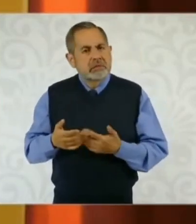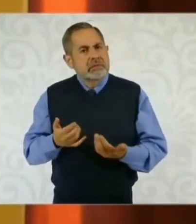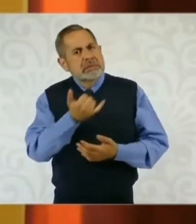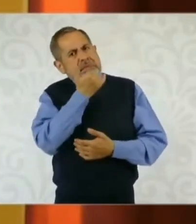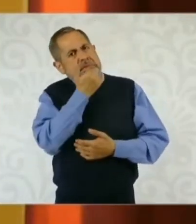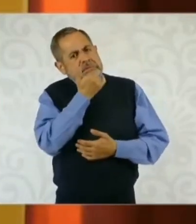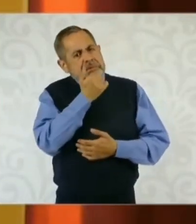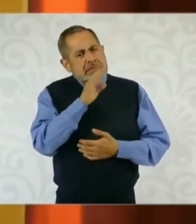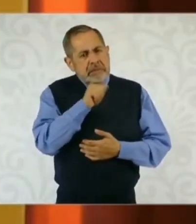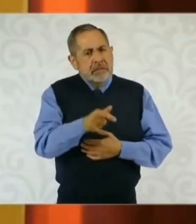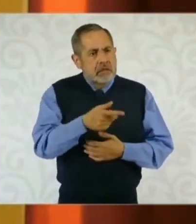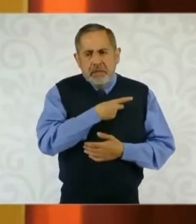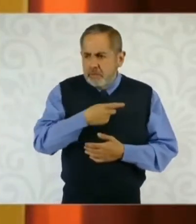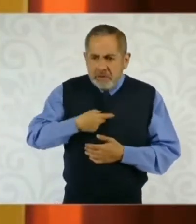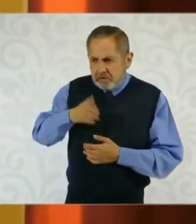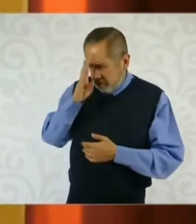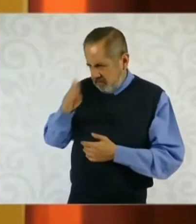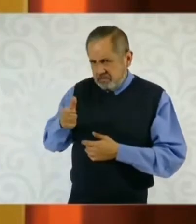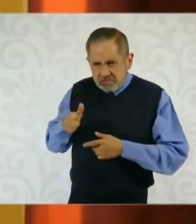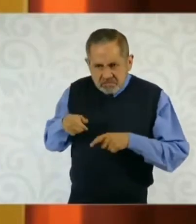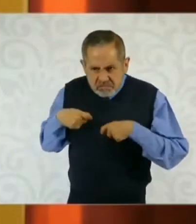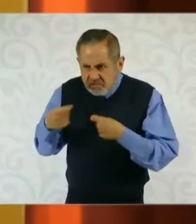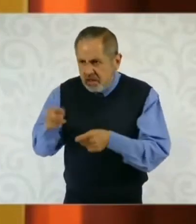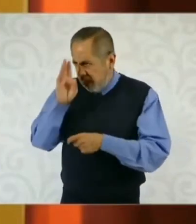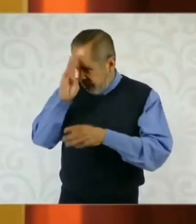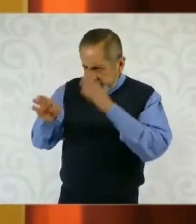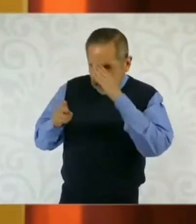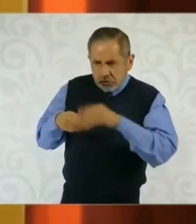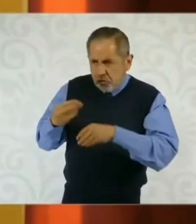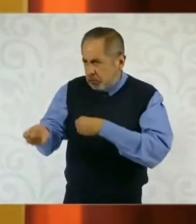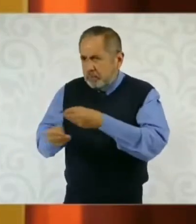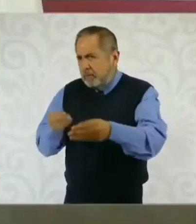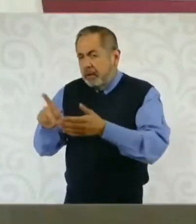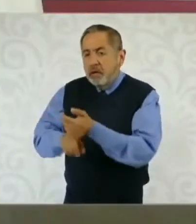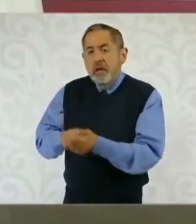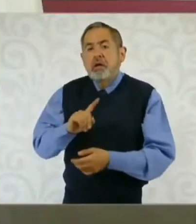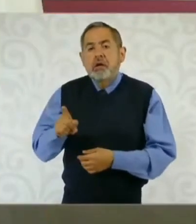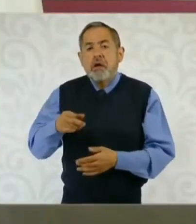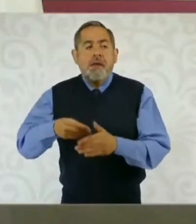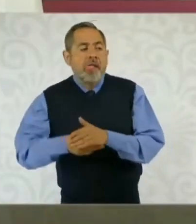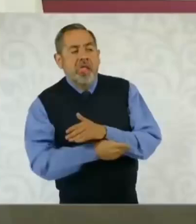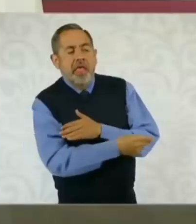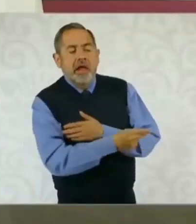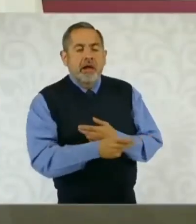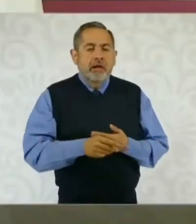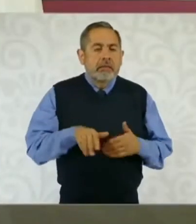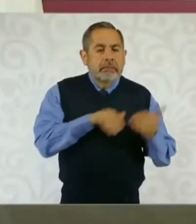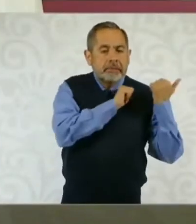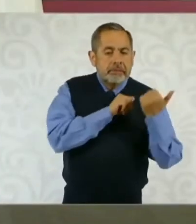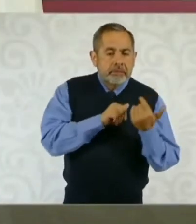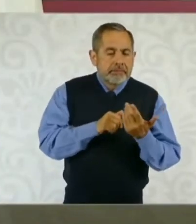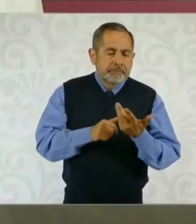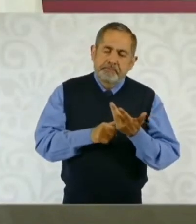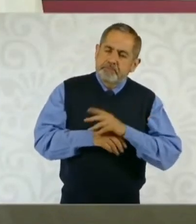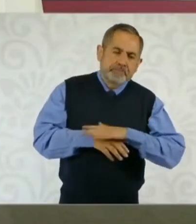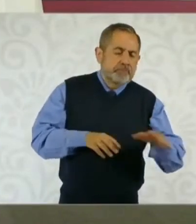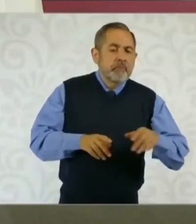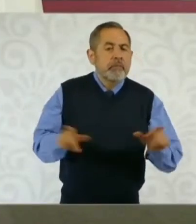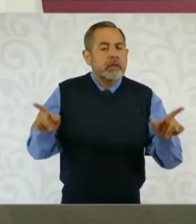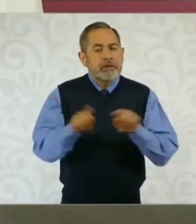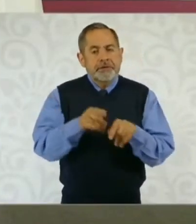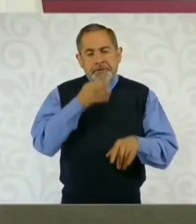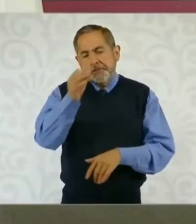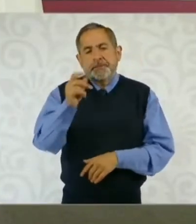podían haberse invertido directamente desde las instituciones públicas. Es cuanto, Presidenta.